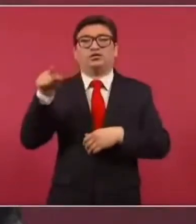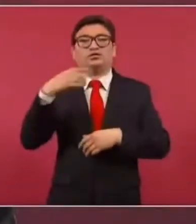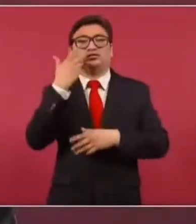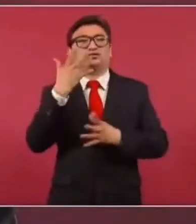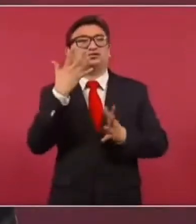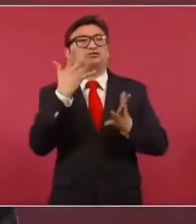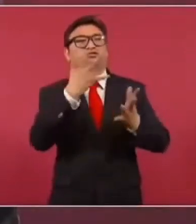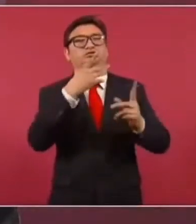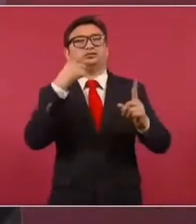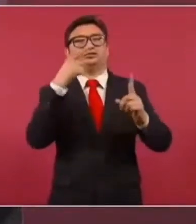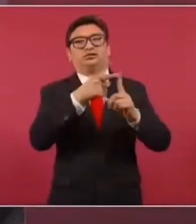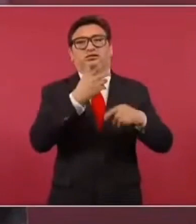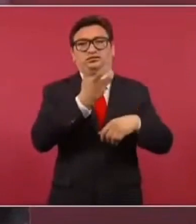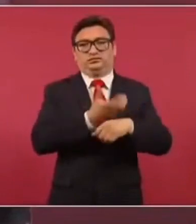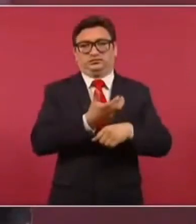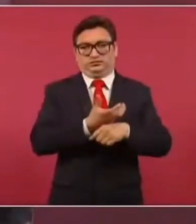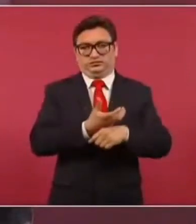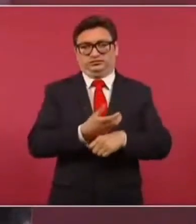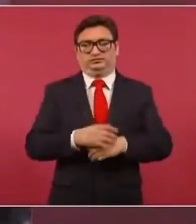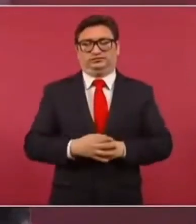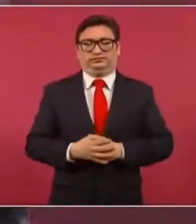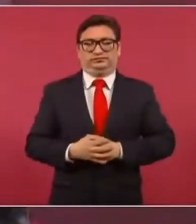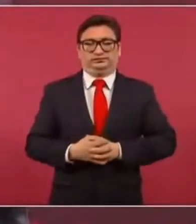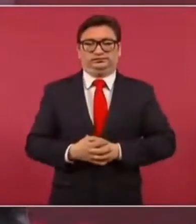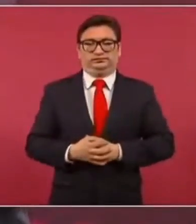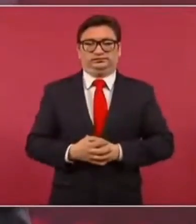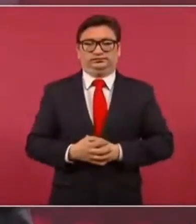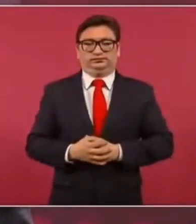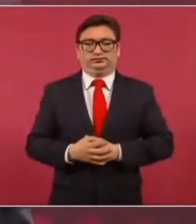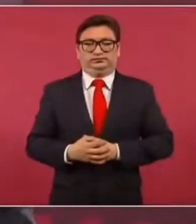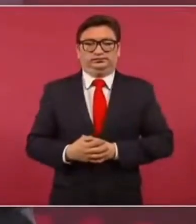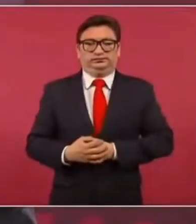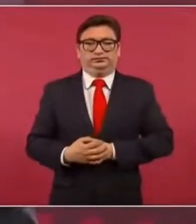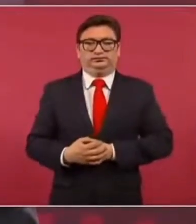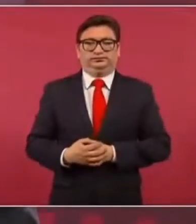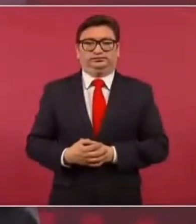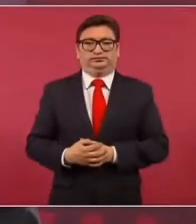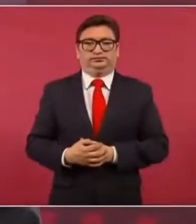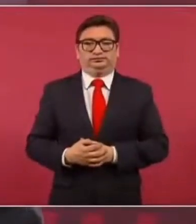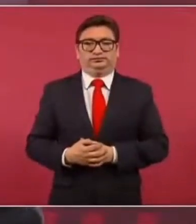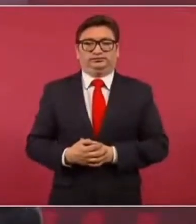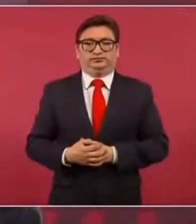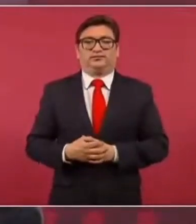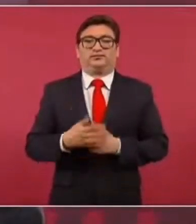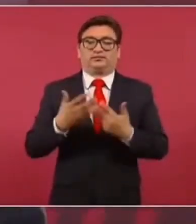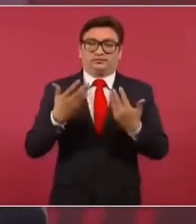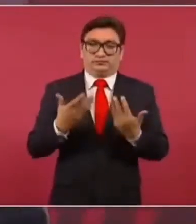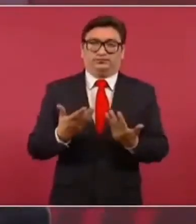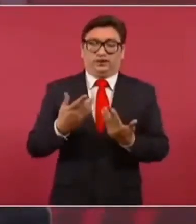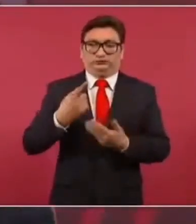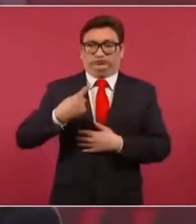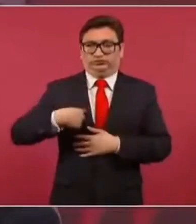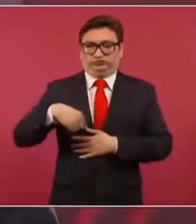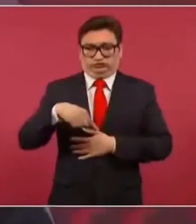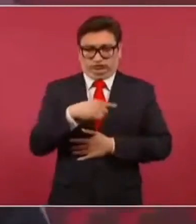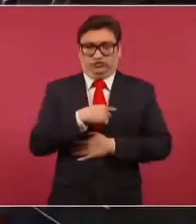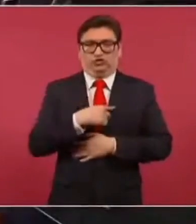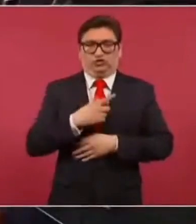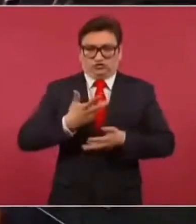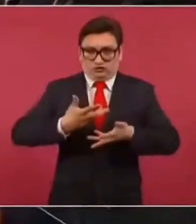propósito de llegar a Estados Unidos. Entonces, nosotros hemos